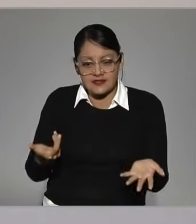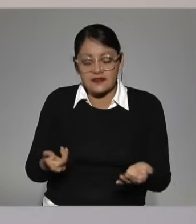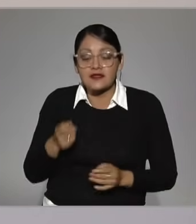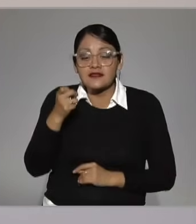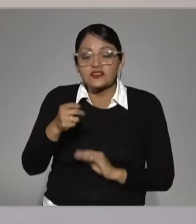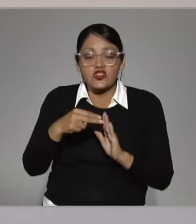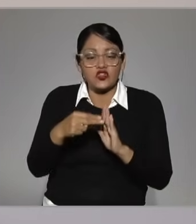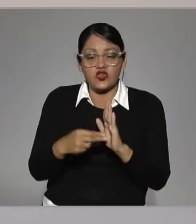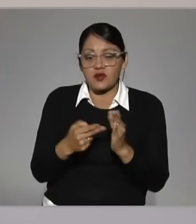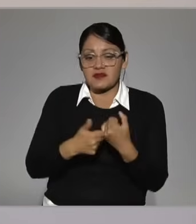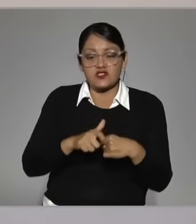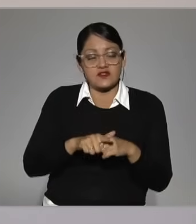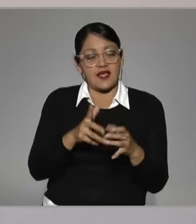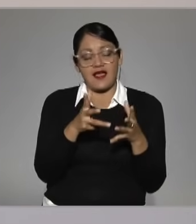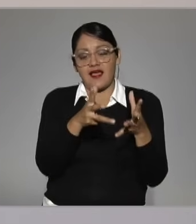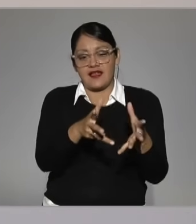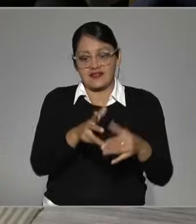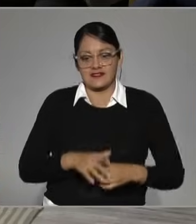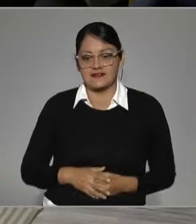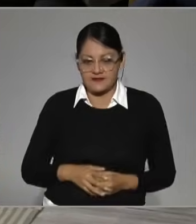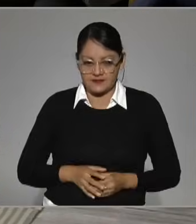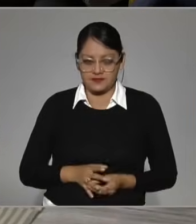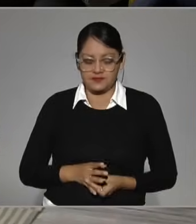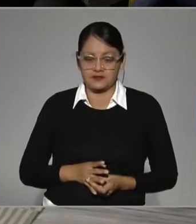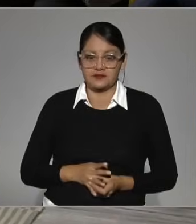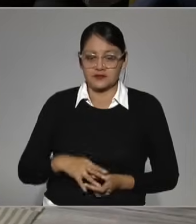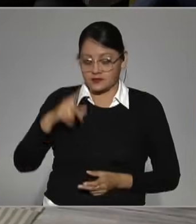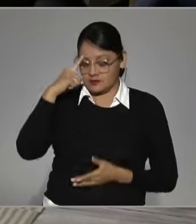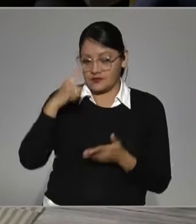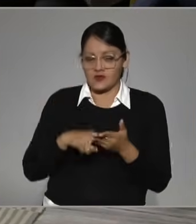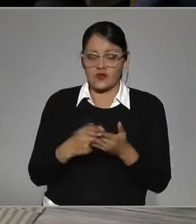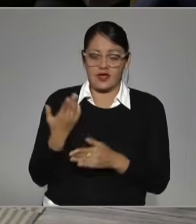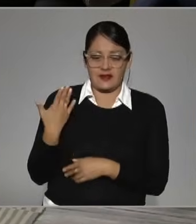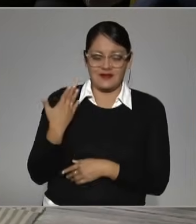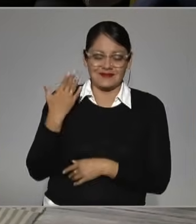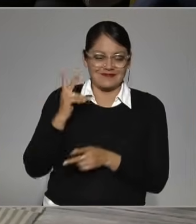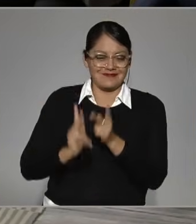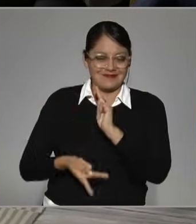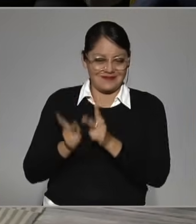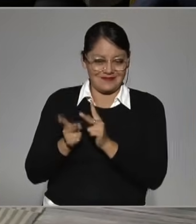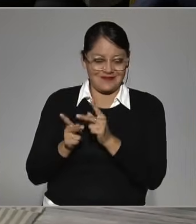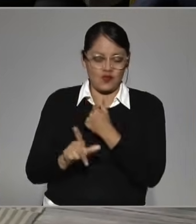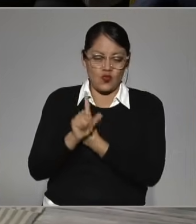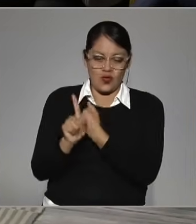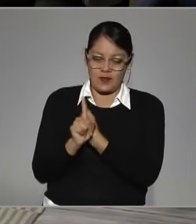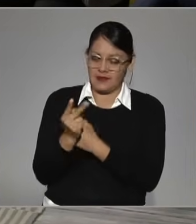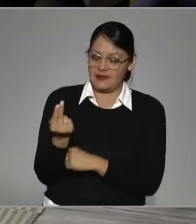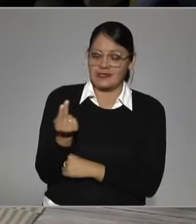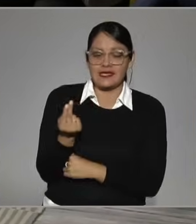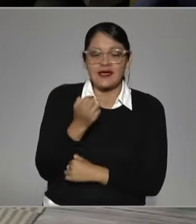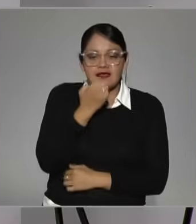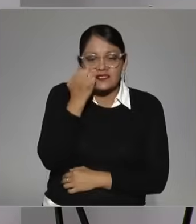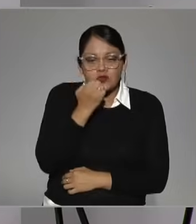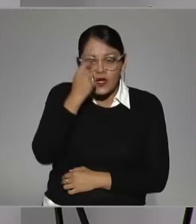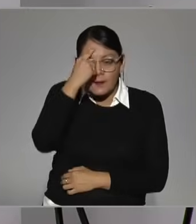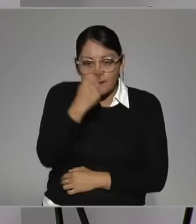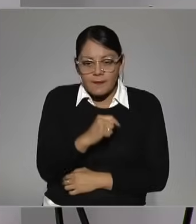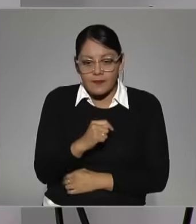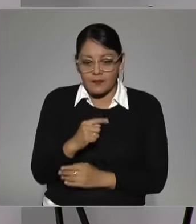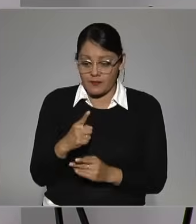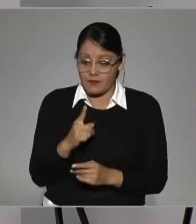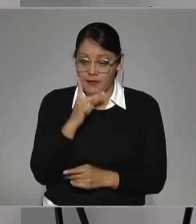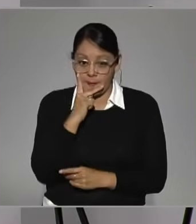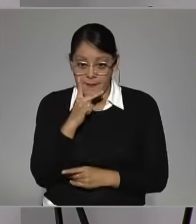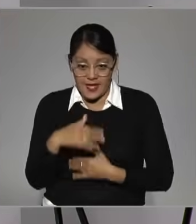norma social. Yo creo que es bien importante. En algunos programas anteriores hablábamos de la necesidad de una escuela para padres antes de ser